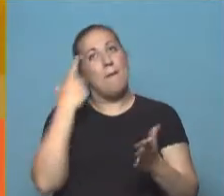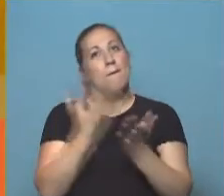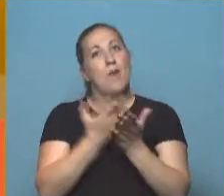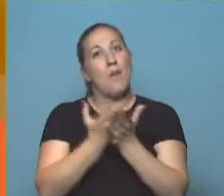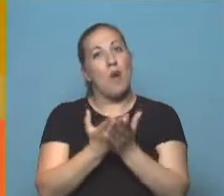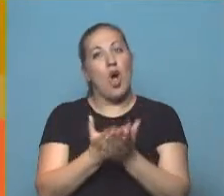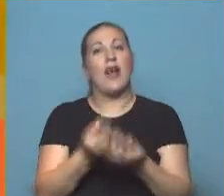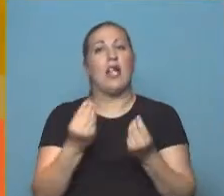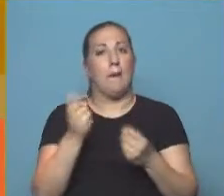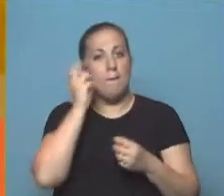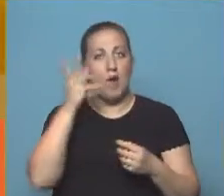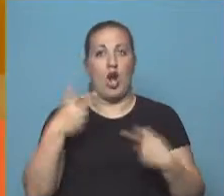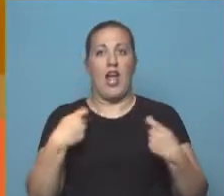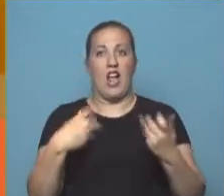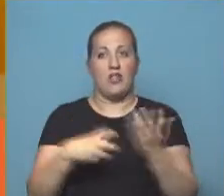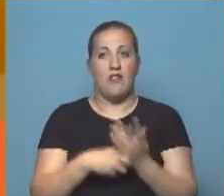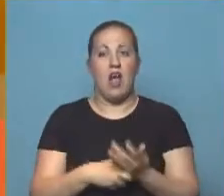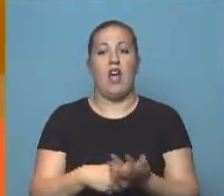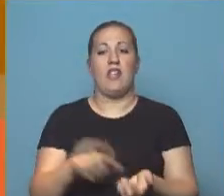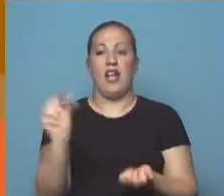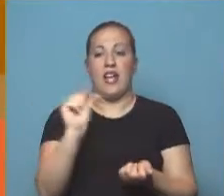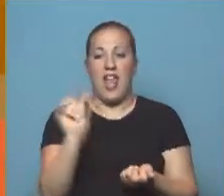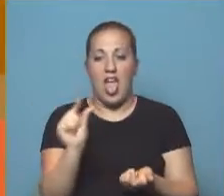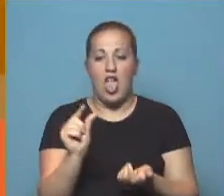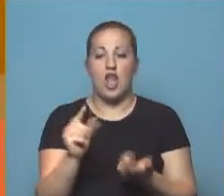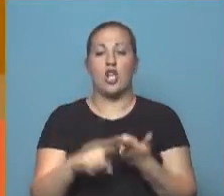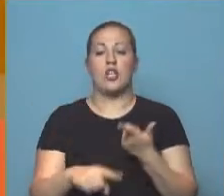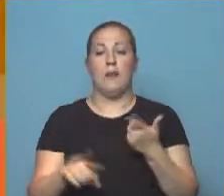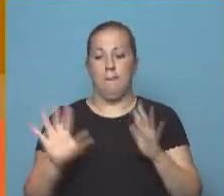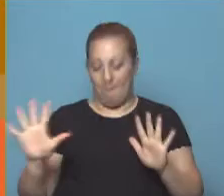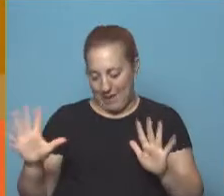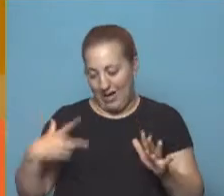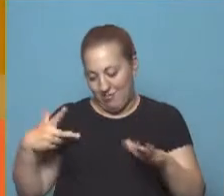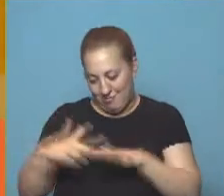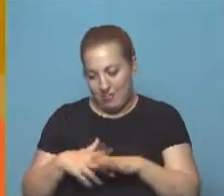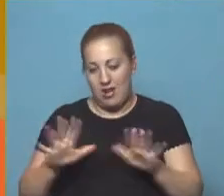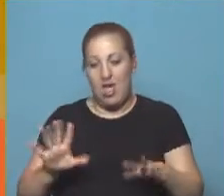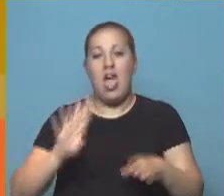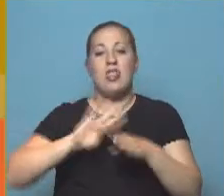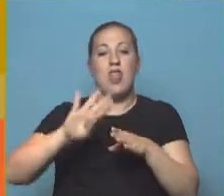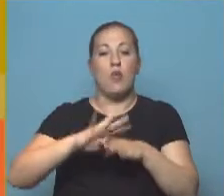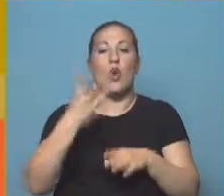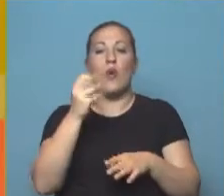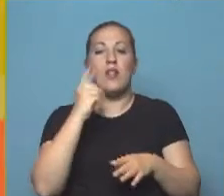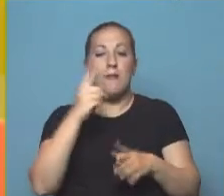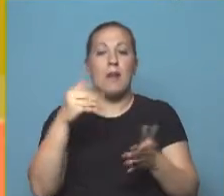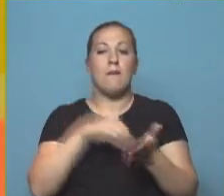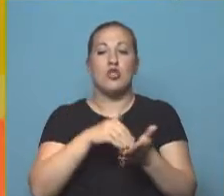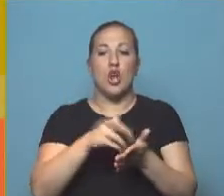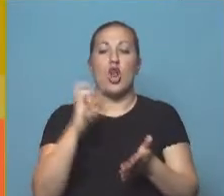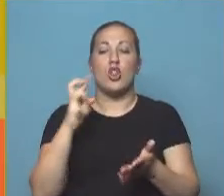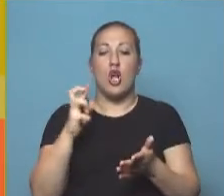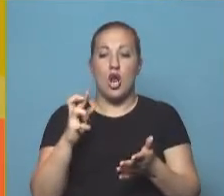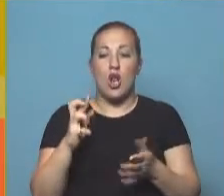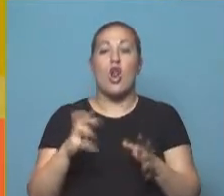empeoraron. El déficit fiscal, el acceso al crédito, la inflación. Pasó de gasto corriente Déjame terminar. Sí, con un endeudamiento de 40.000 millones de dólares. Y lo más